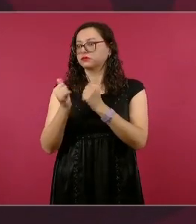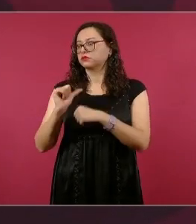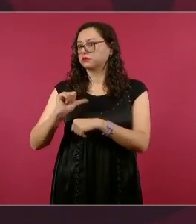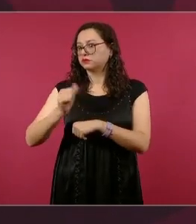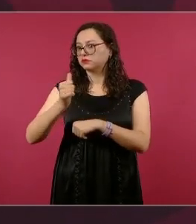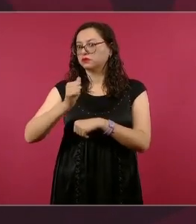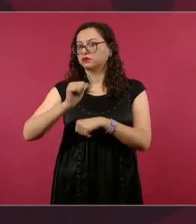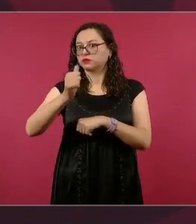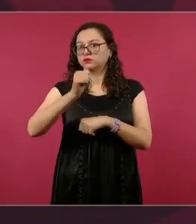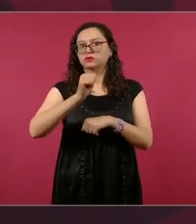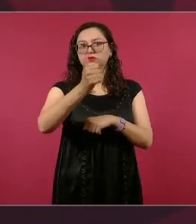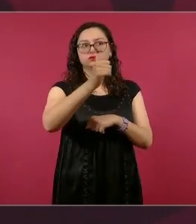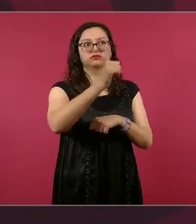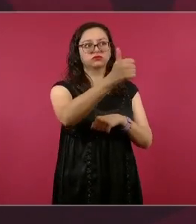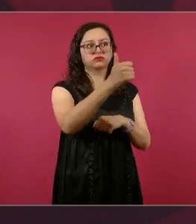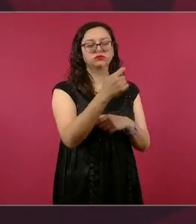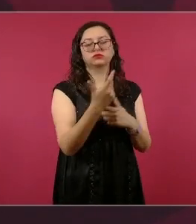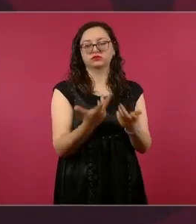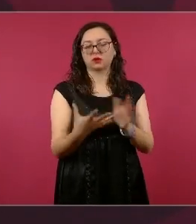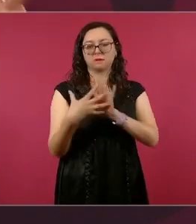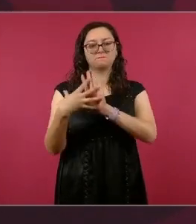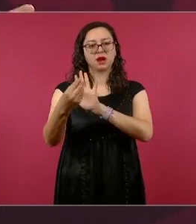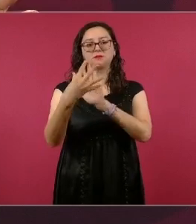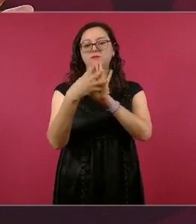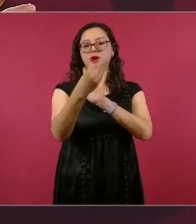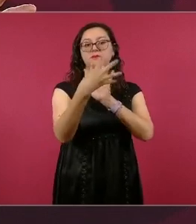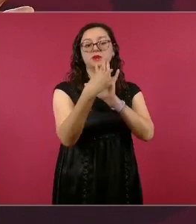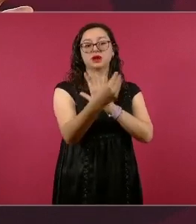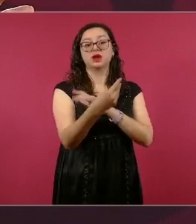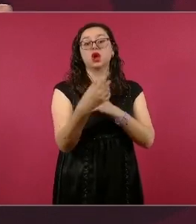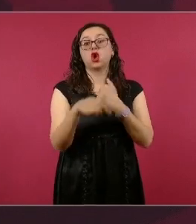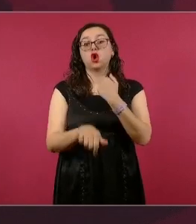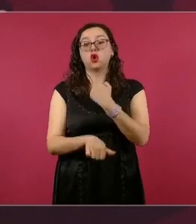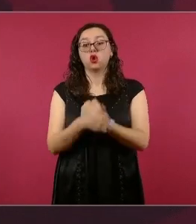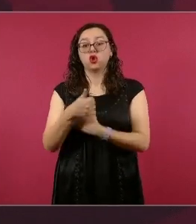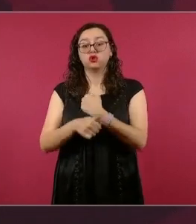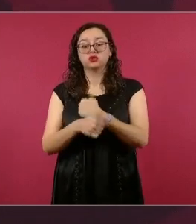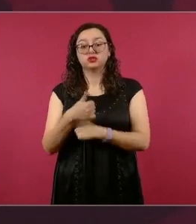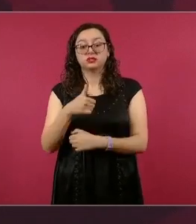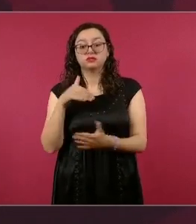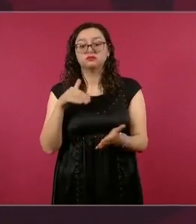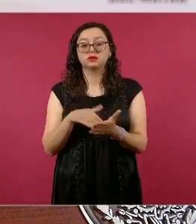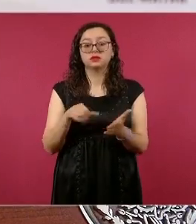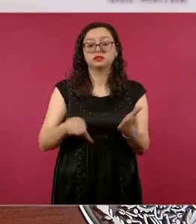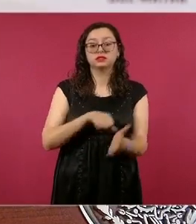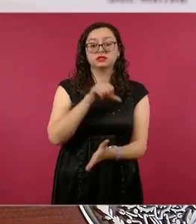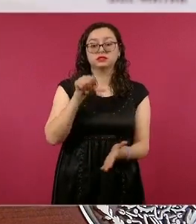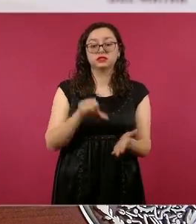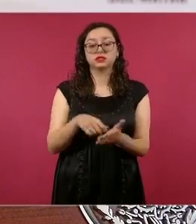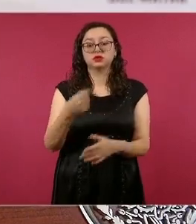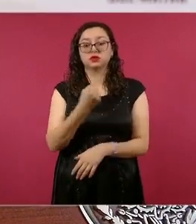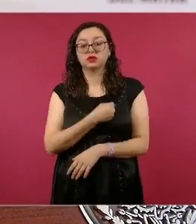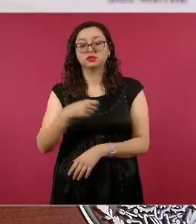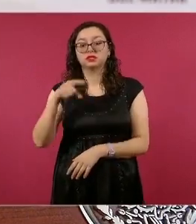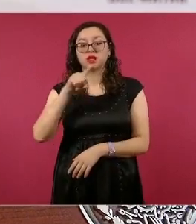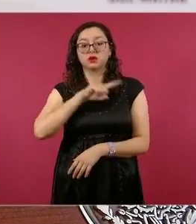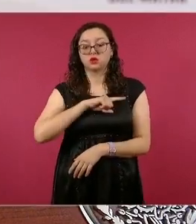los 11,000 centros de salud del país, del IMSS-Bienestar, y en los